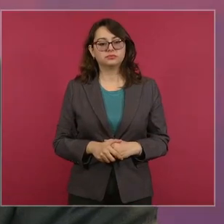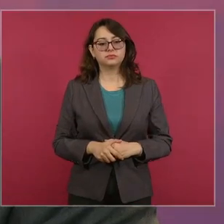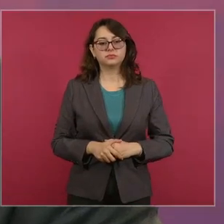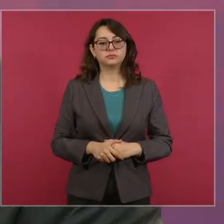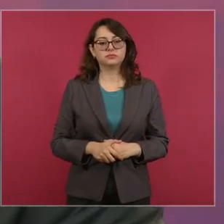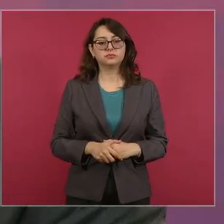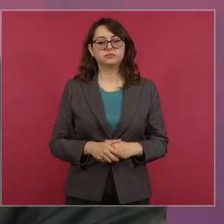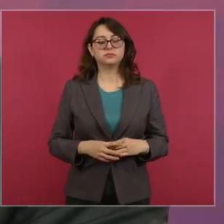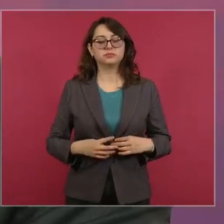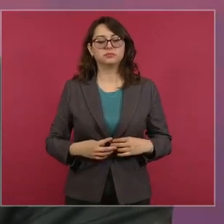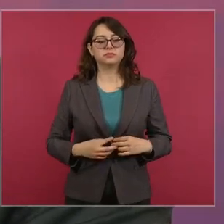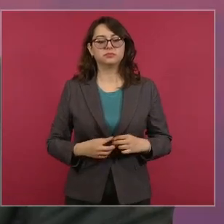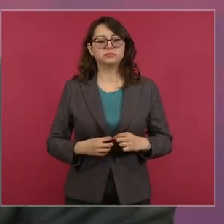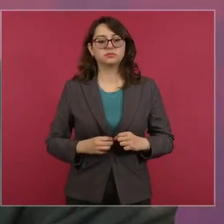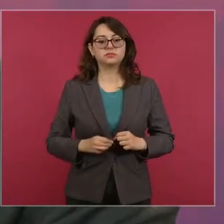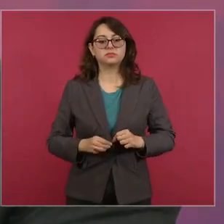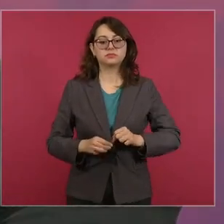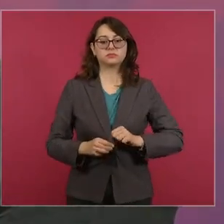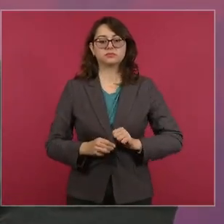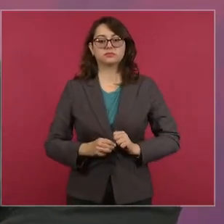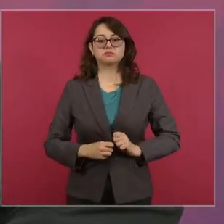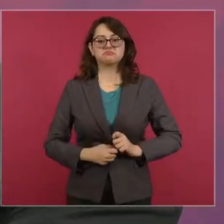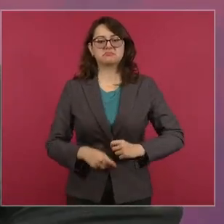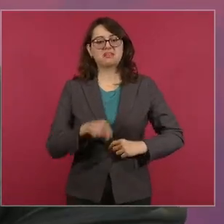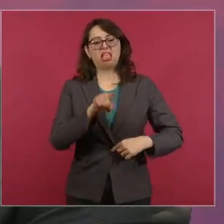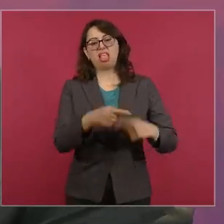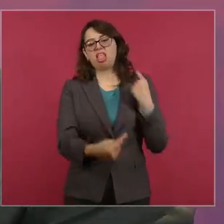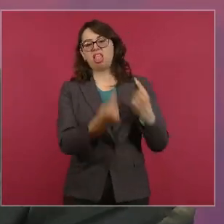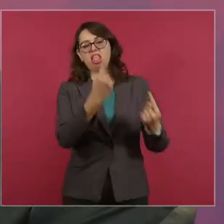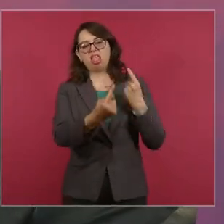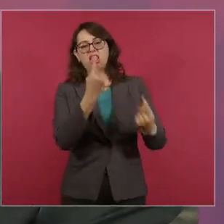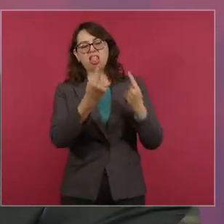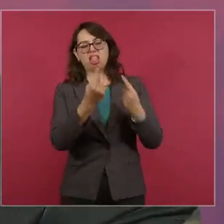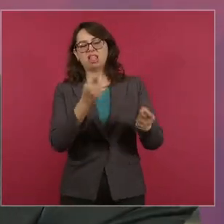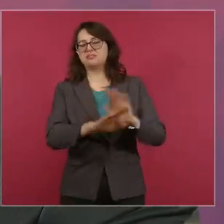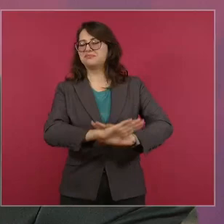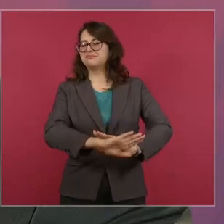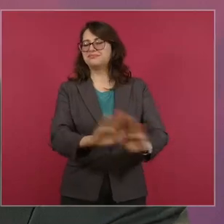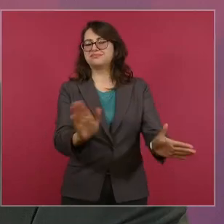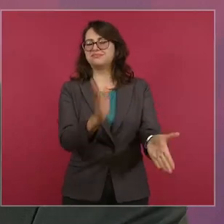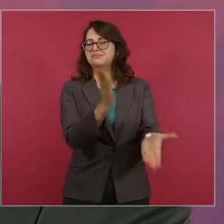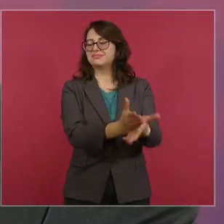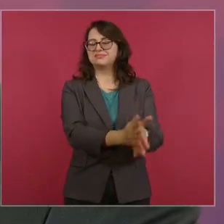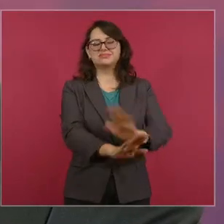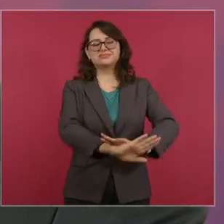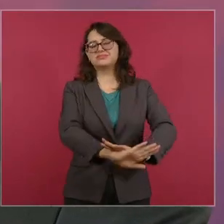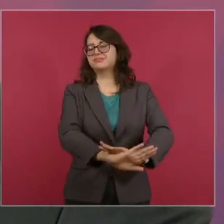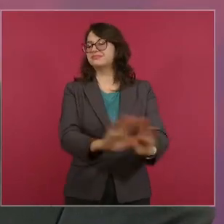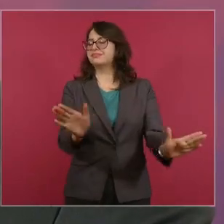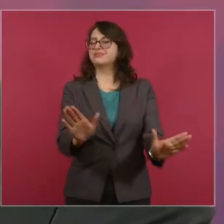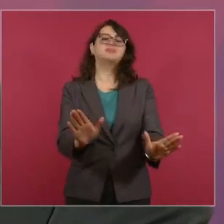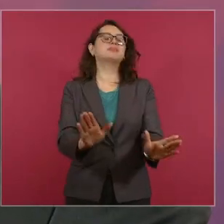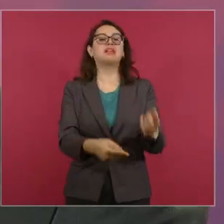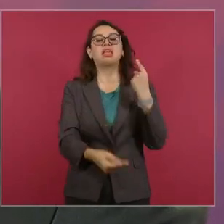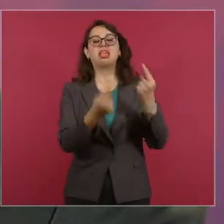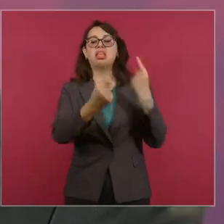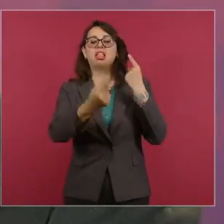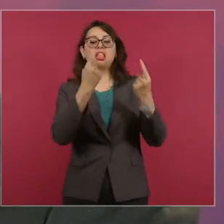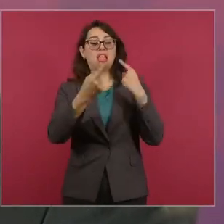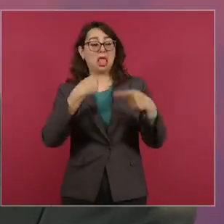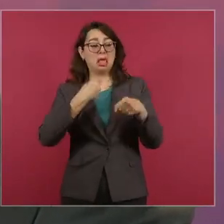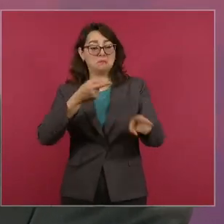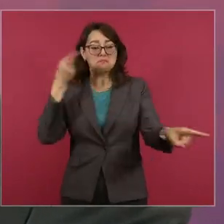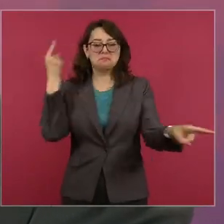no voy a caer en provocaciones no, no, no, no estoy hablando estoy explicando por qué